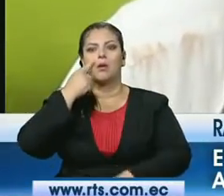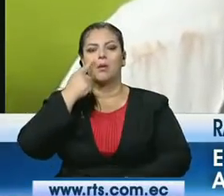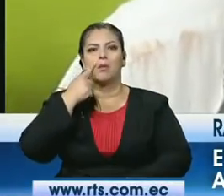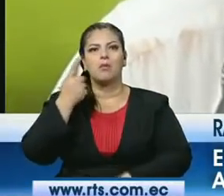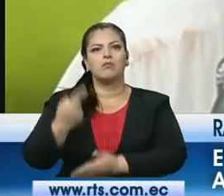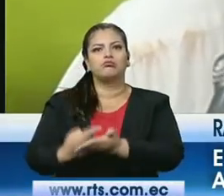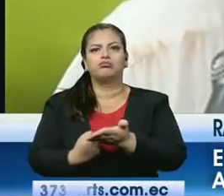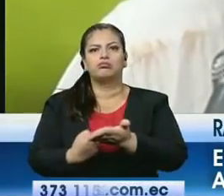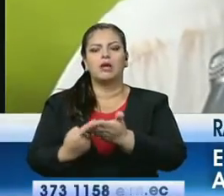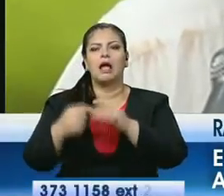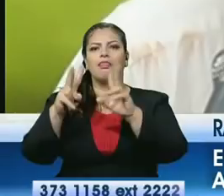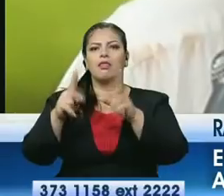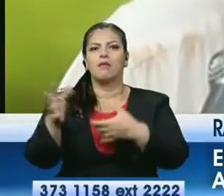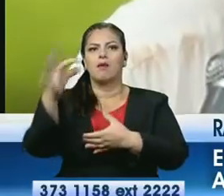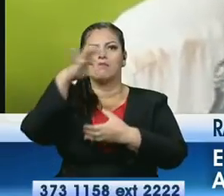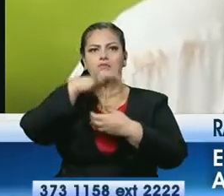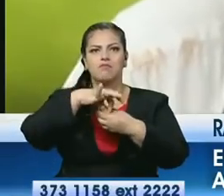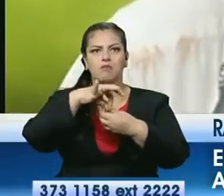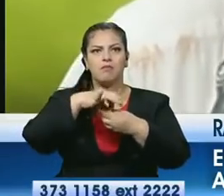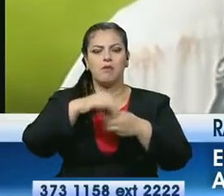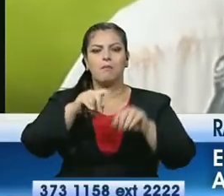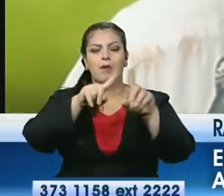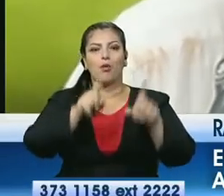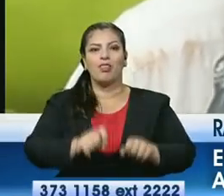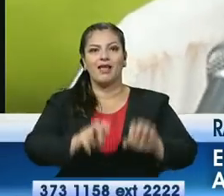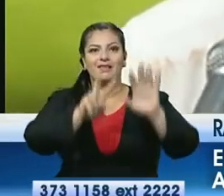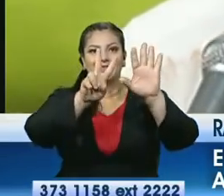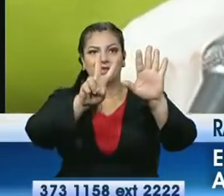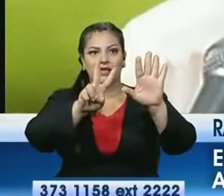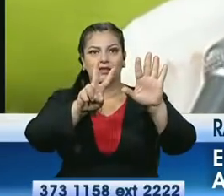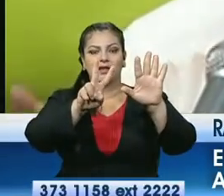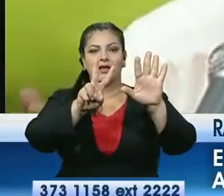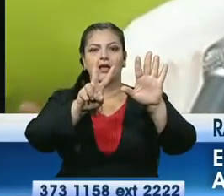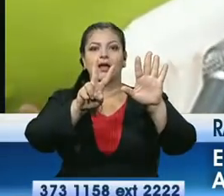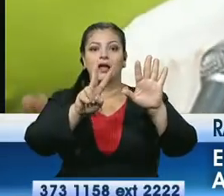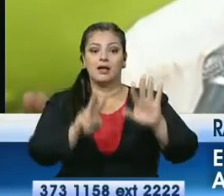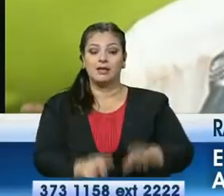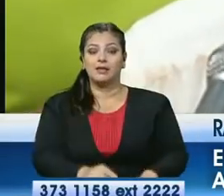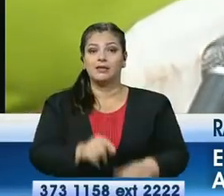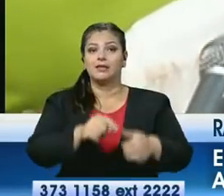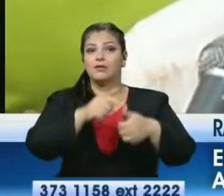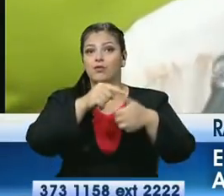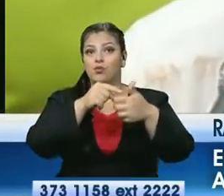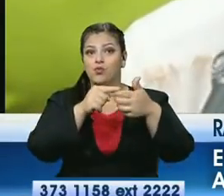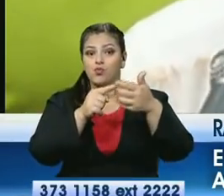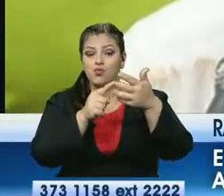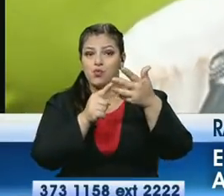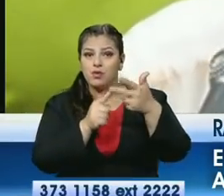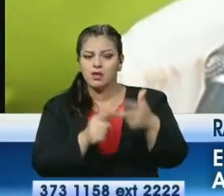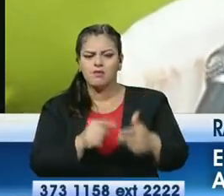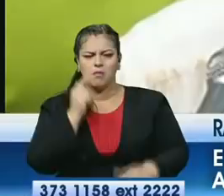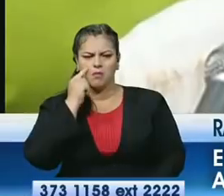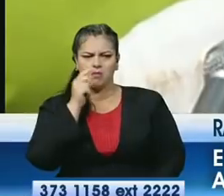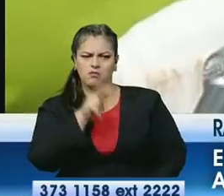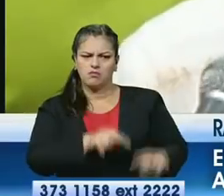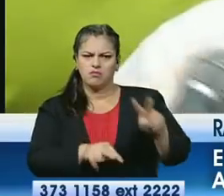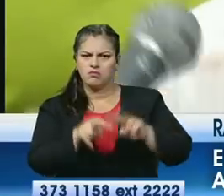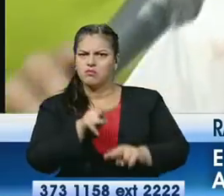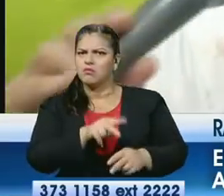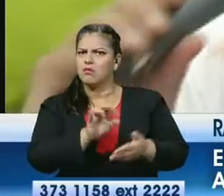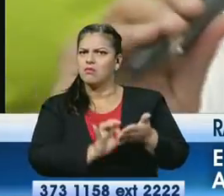de la película, como la pregunta 3, deberíamos ir a una asamblea constituyente. De hecho, solo se podría cambiar esas cosas por medio de una asamblea